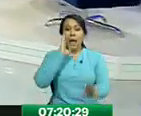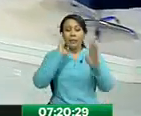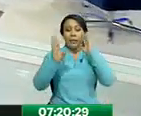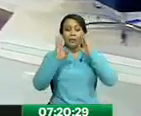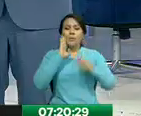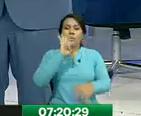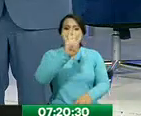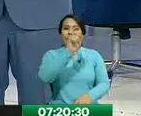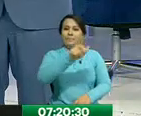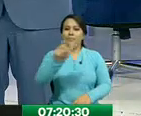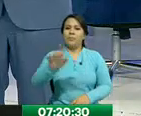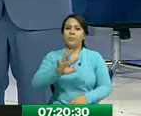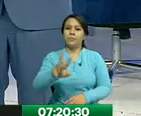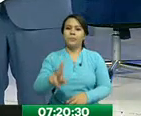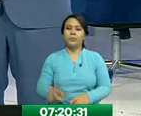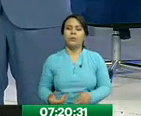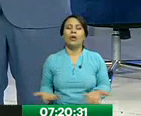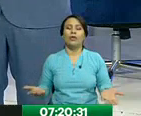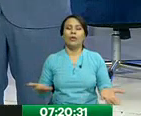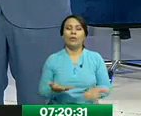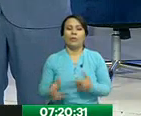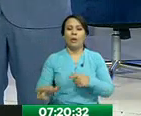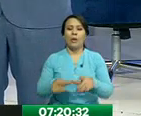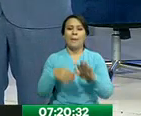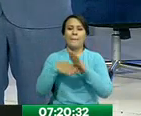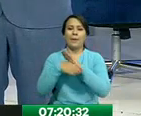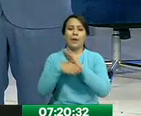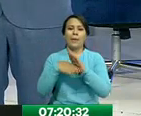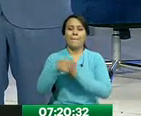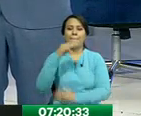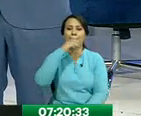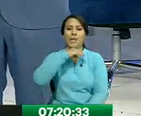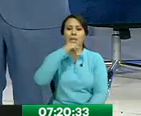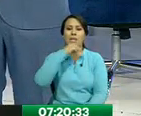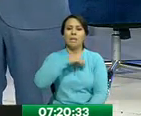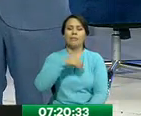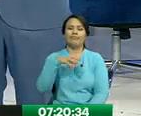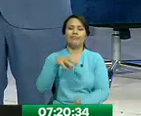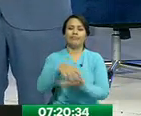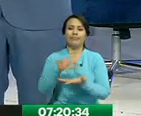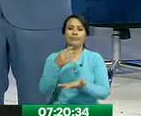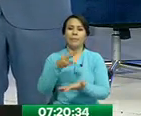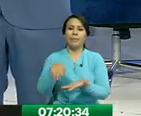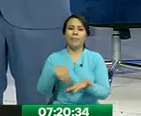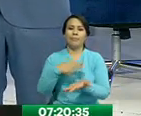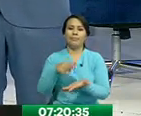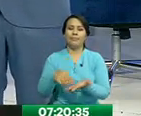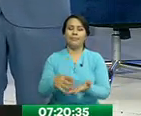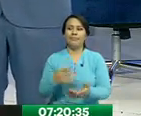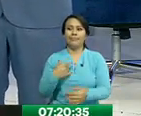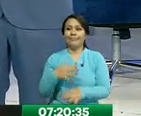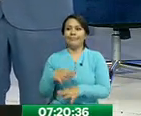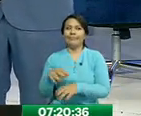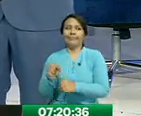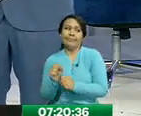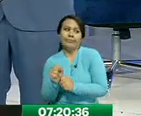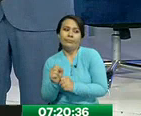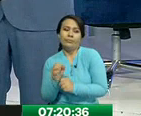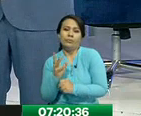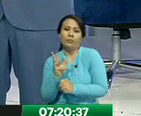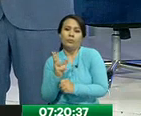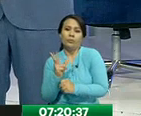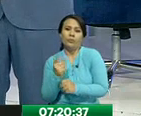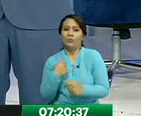cuatro delincuentes intentaron robar un banco en Manta, provincia de Manabí. Ante el frustrado atraco a la